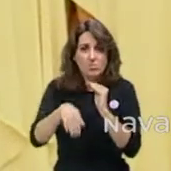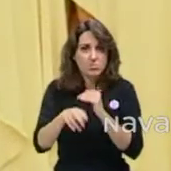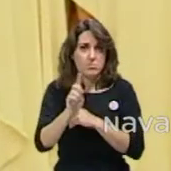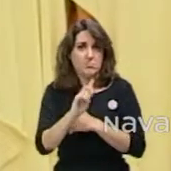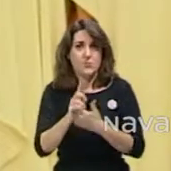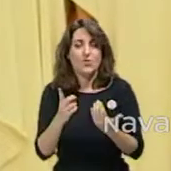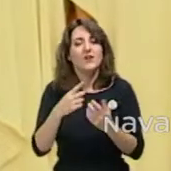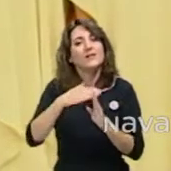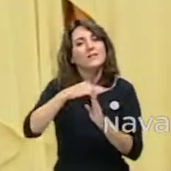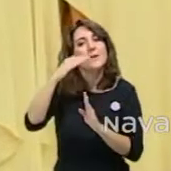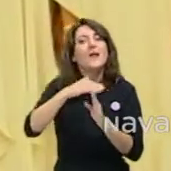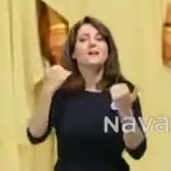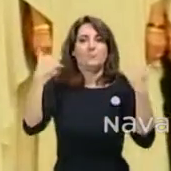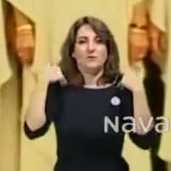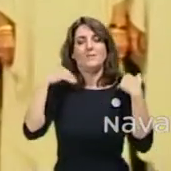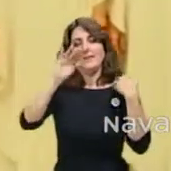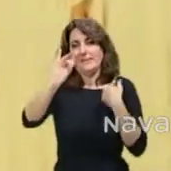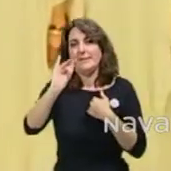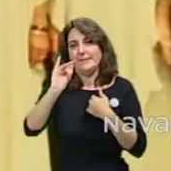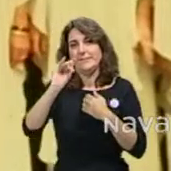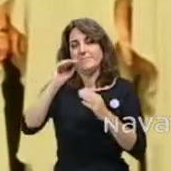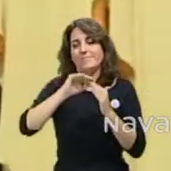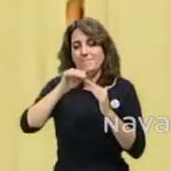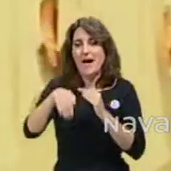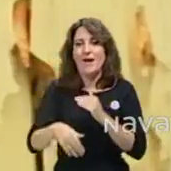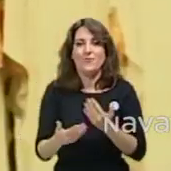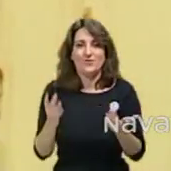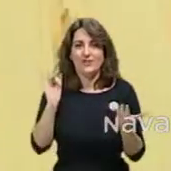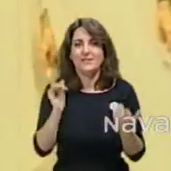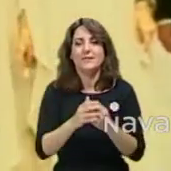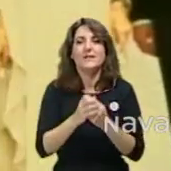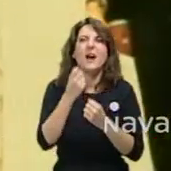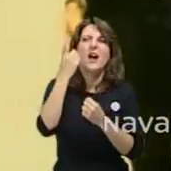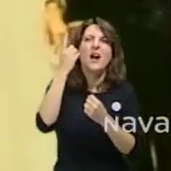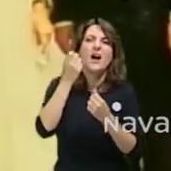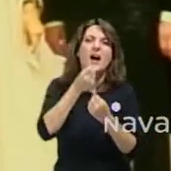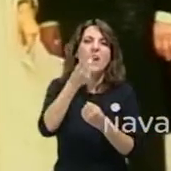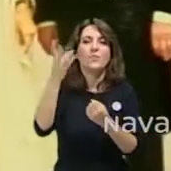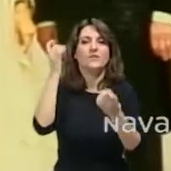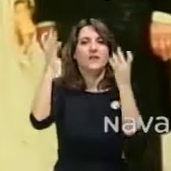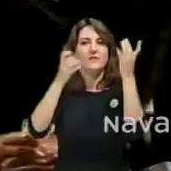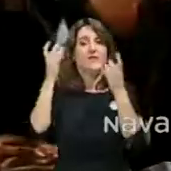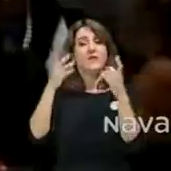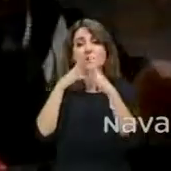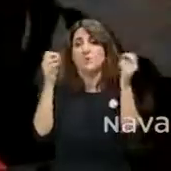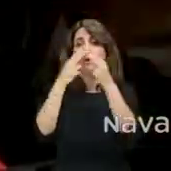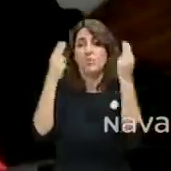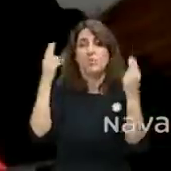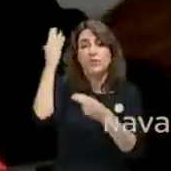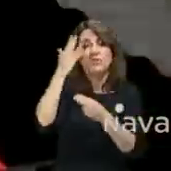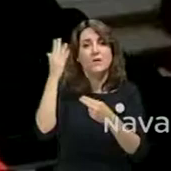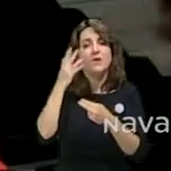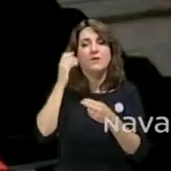quizá es el nivel de responsabilidad y algunas actividades que para mí han sido muy importantes en la Universidad Pública de Navarra como profesor